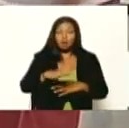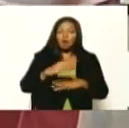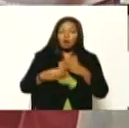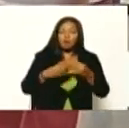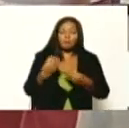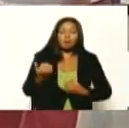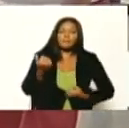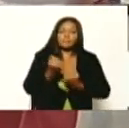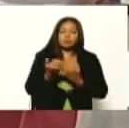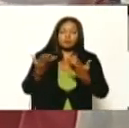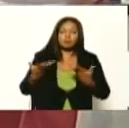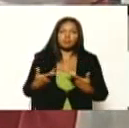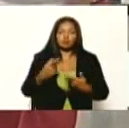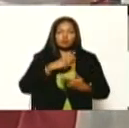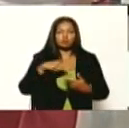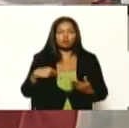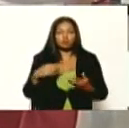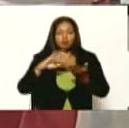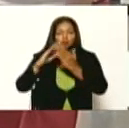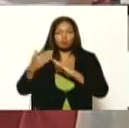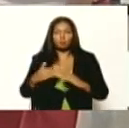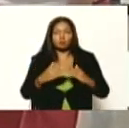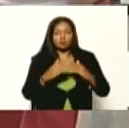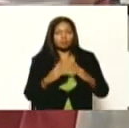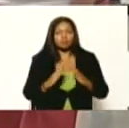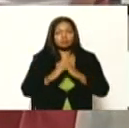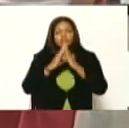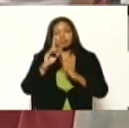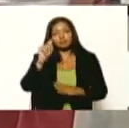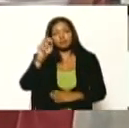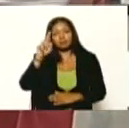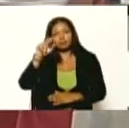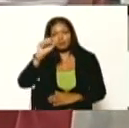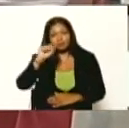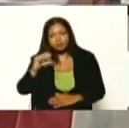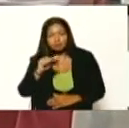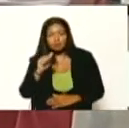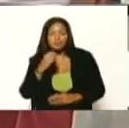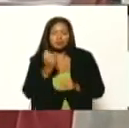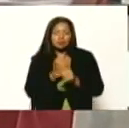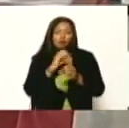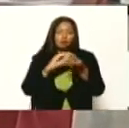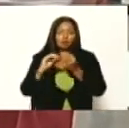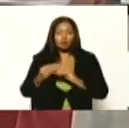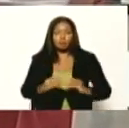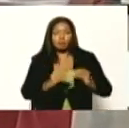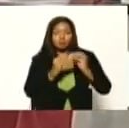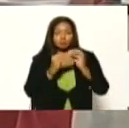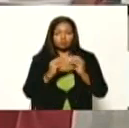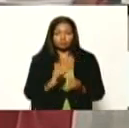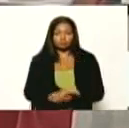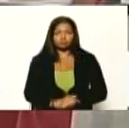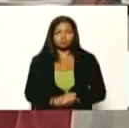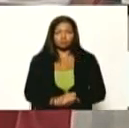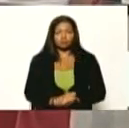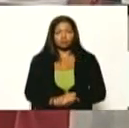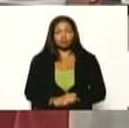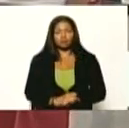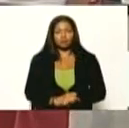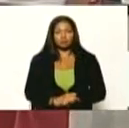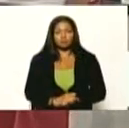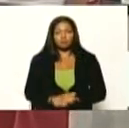el apoyo que hemos recibido de la comunidad de Santa Teresa para las obras de rehabilitación y de